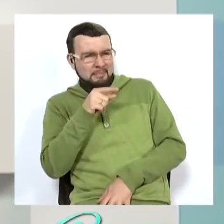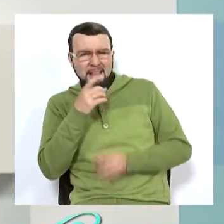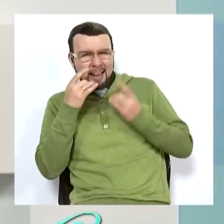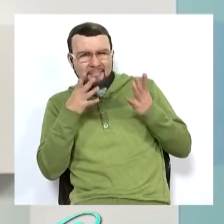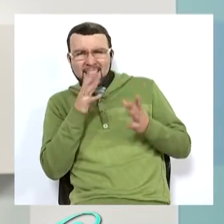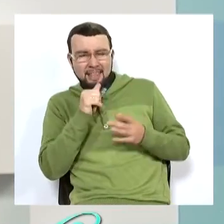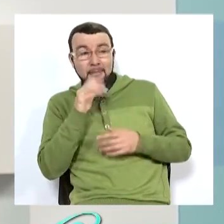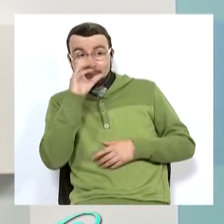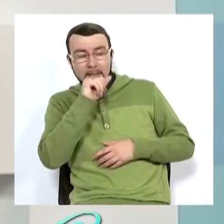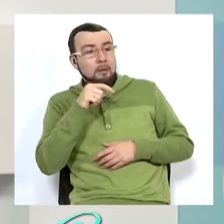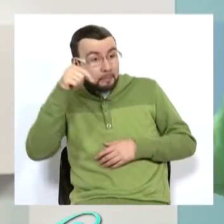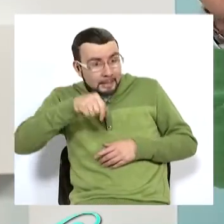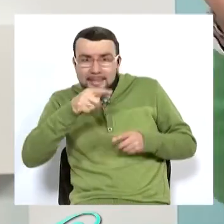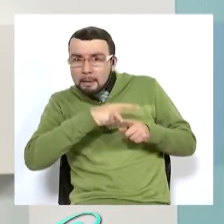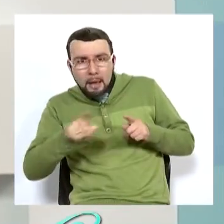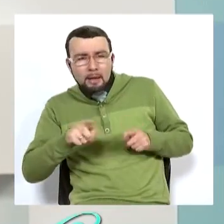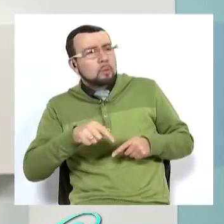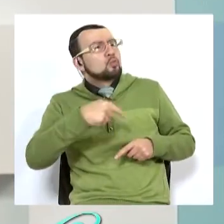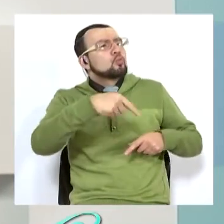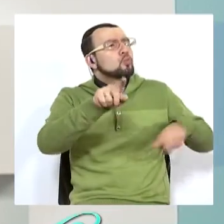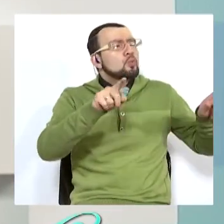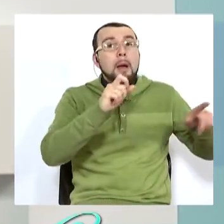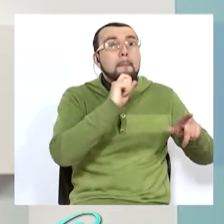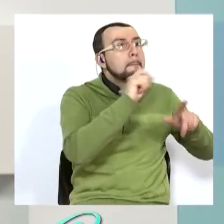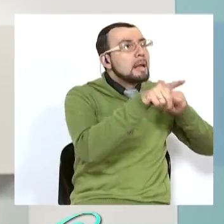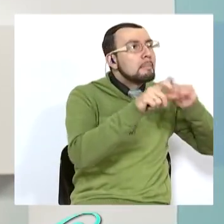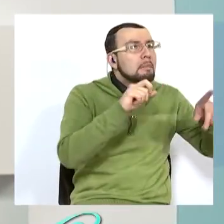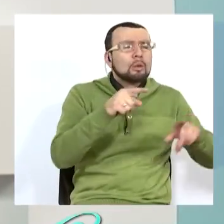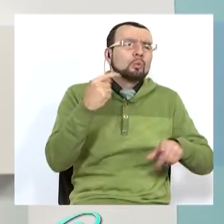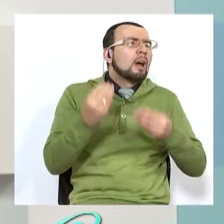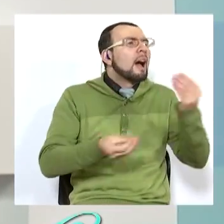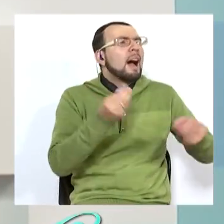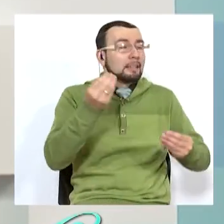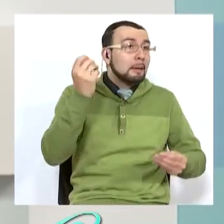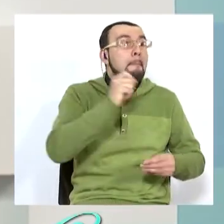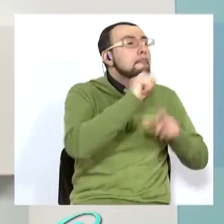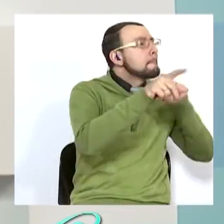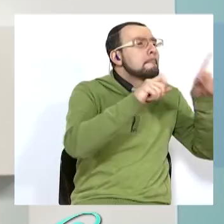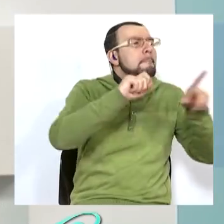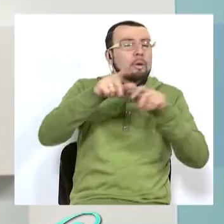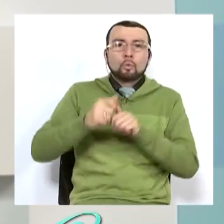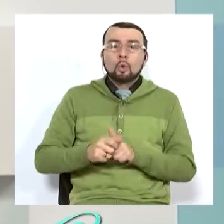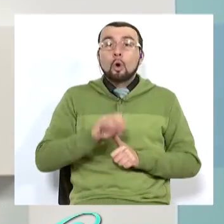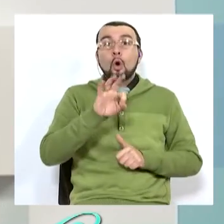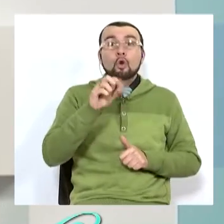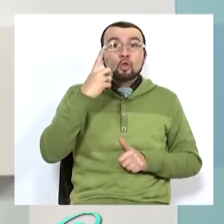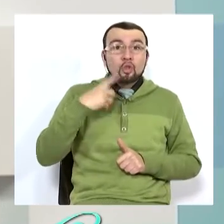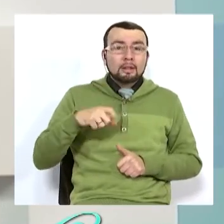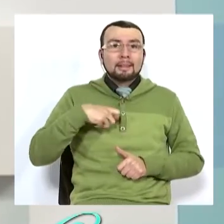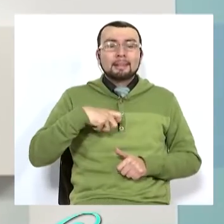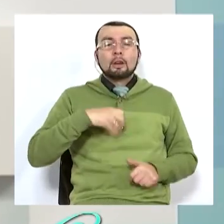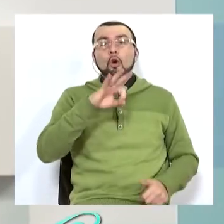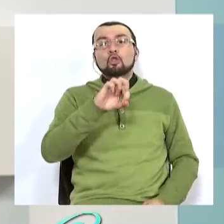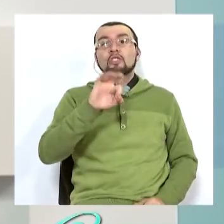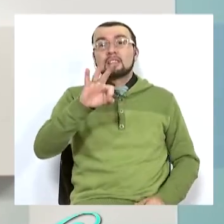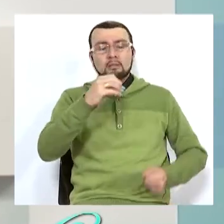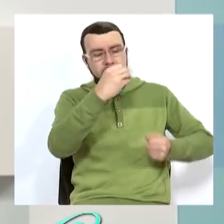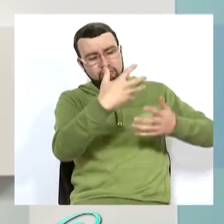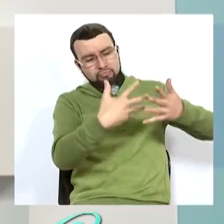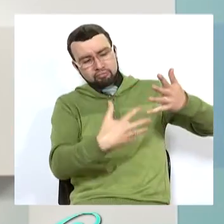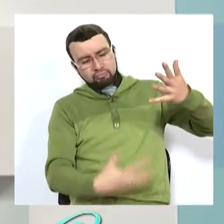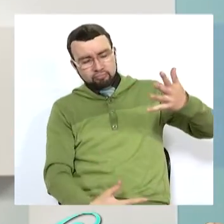le dijimos, durante esta semana, vaya y pregúntele a la gente qué se haría para dolor de espalda. En 8 días tenía 83 fórmulas